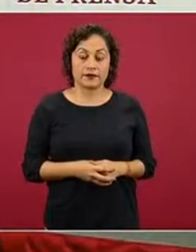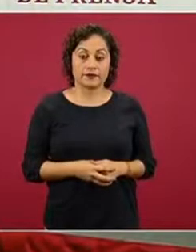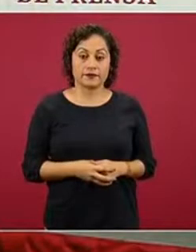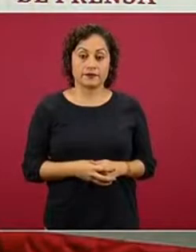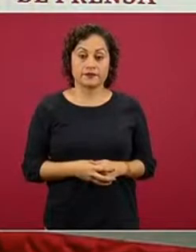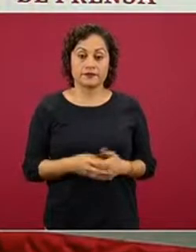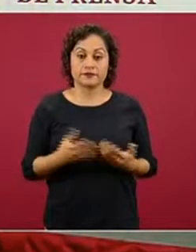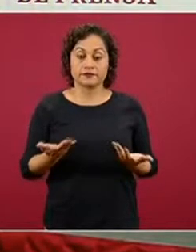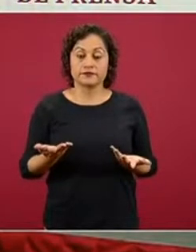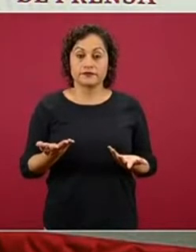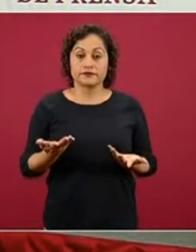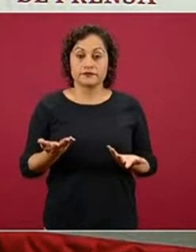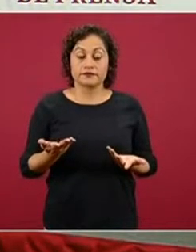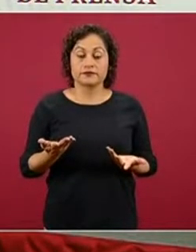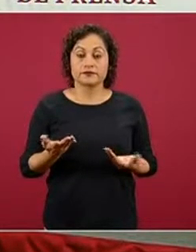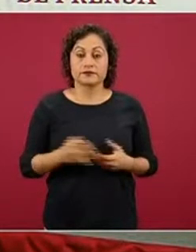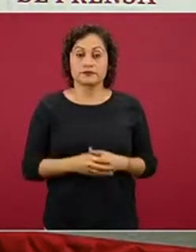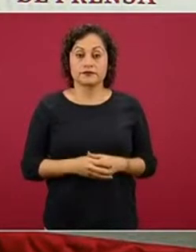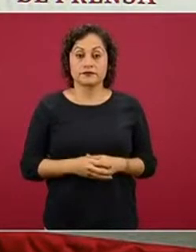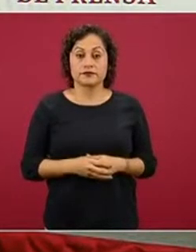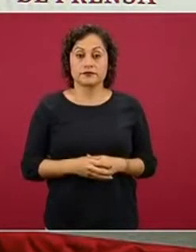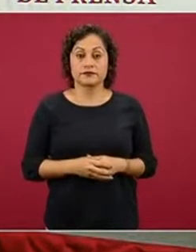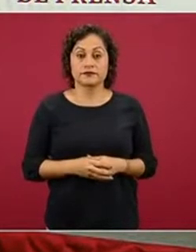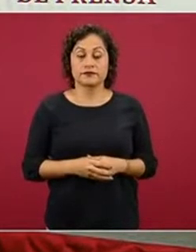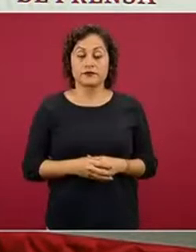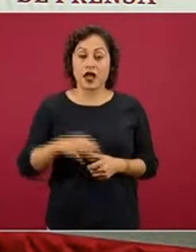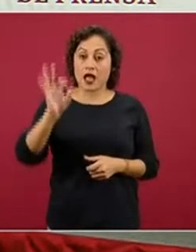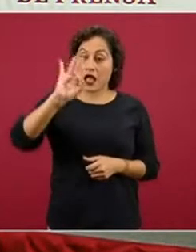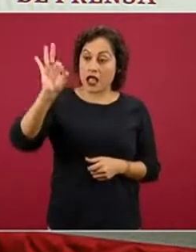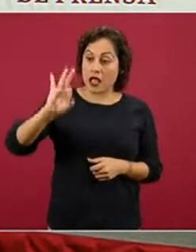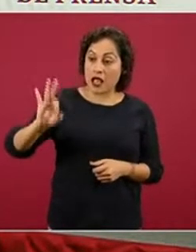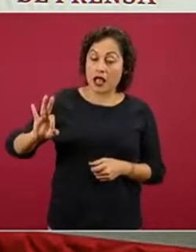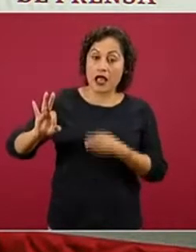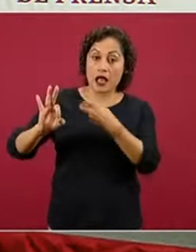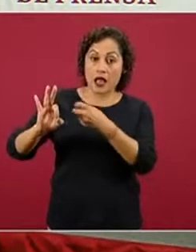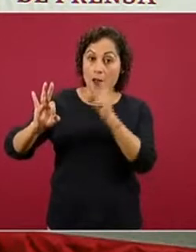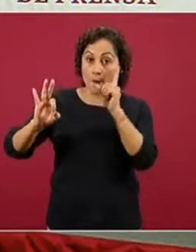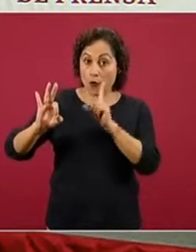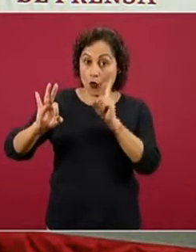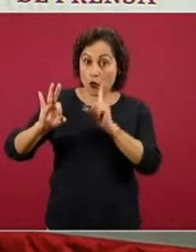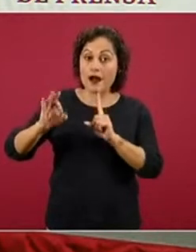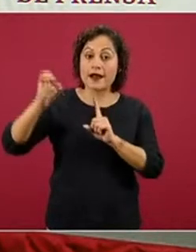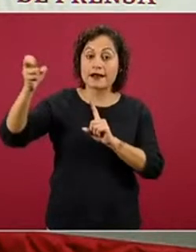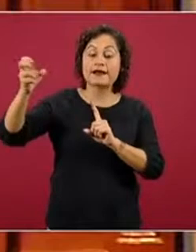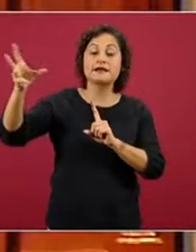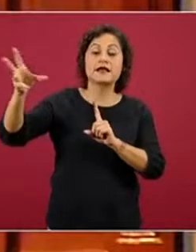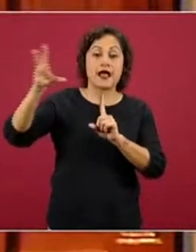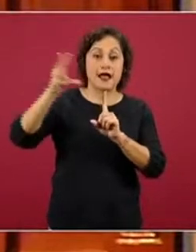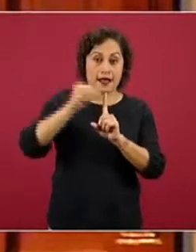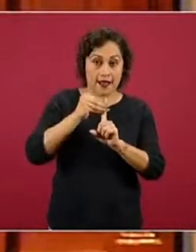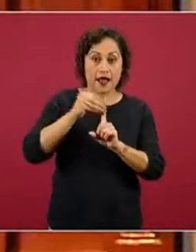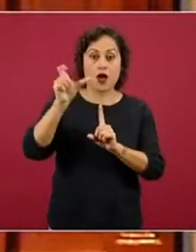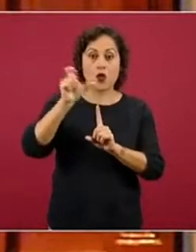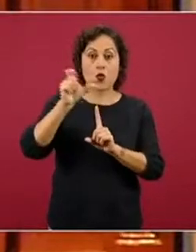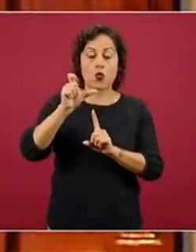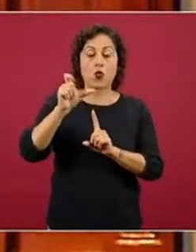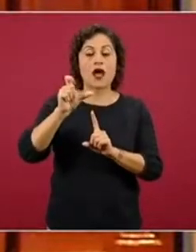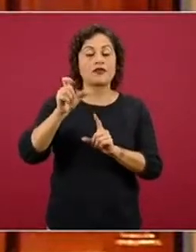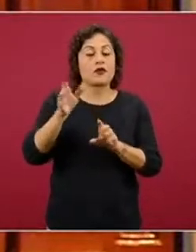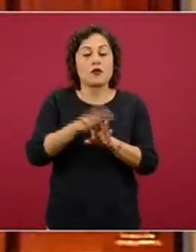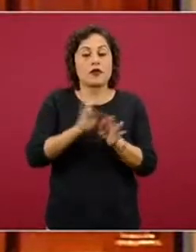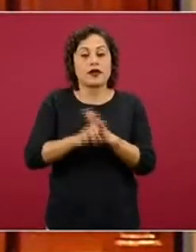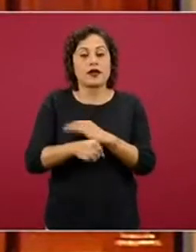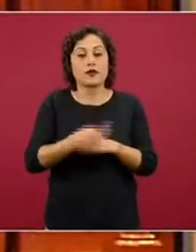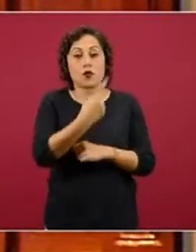que únicamente la hembra de este mosquito es quien va a transmitir la enfermedad al momento de alimentarse de una persona